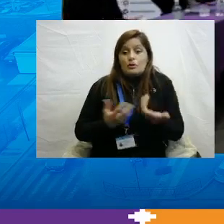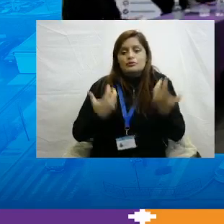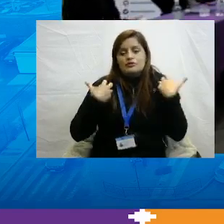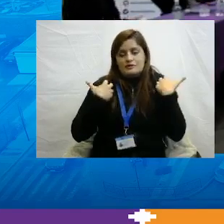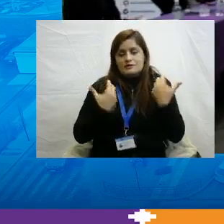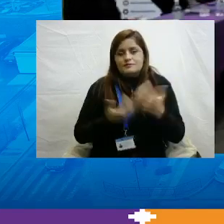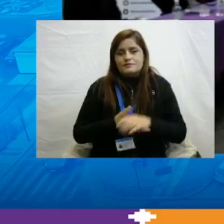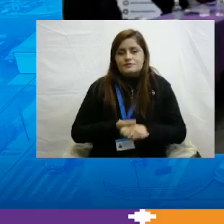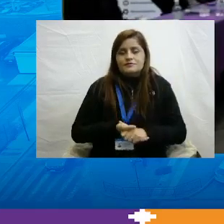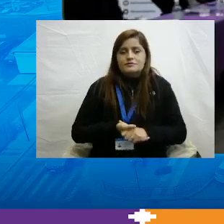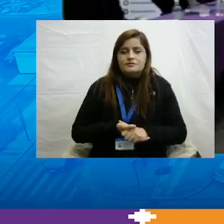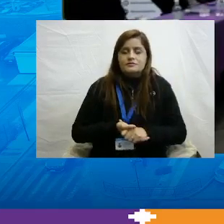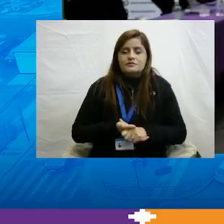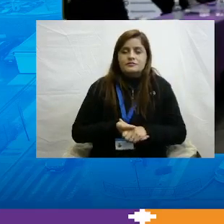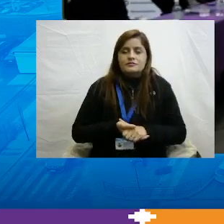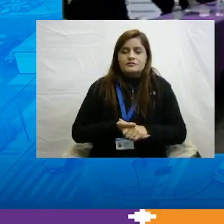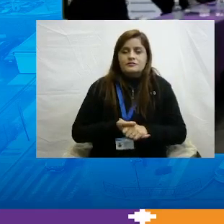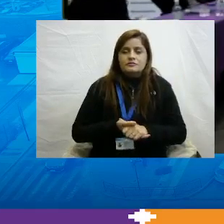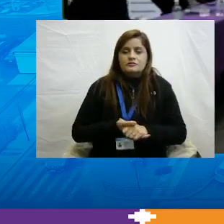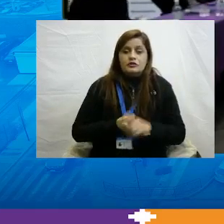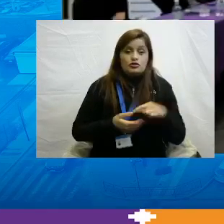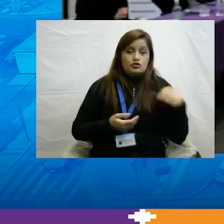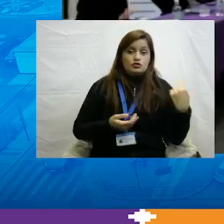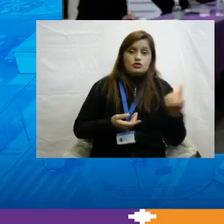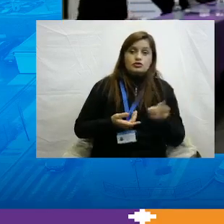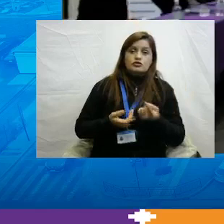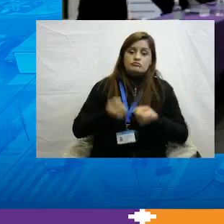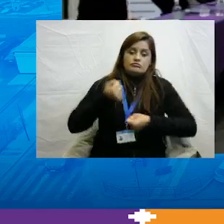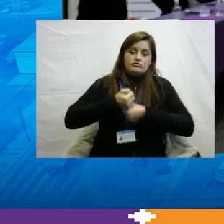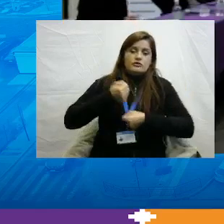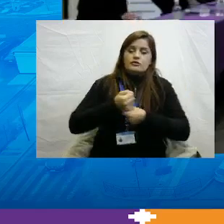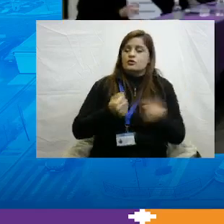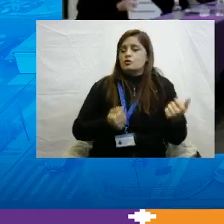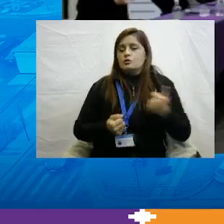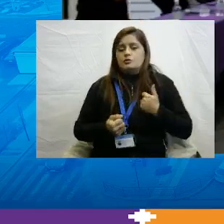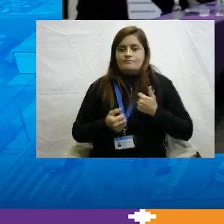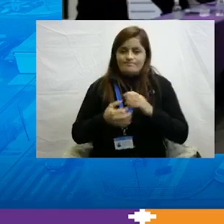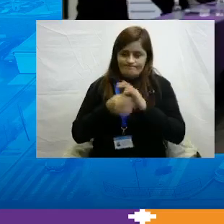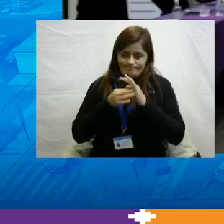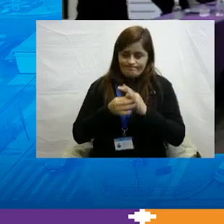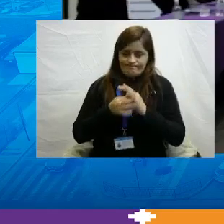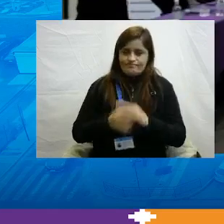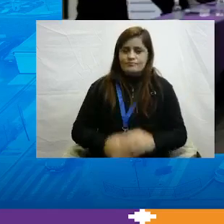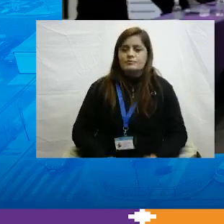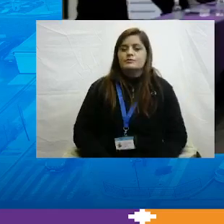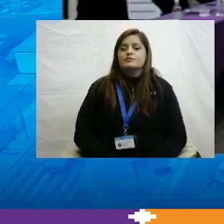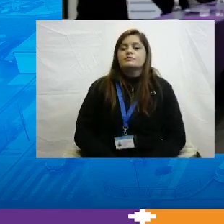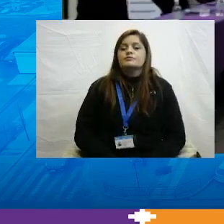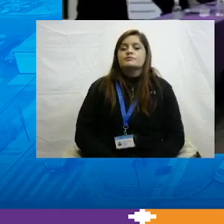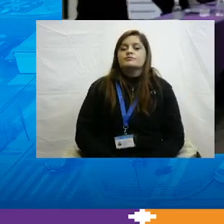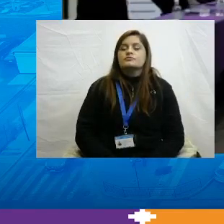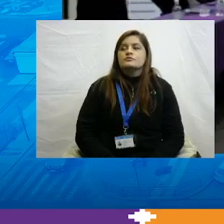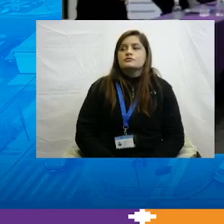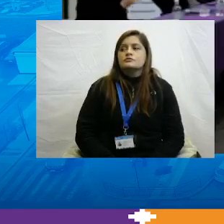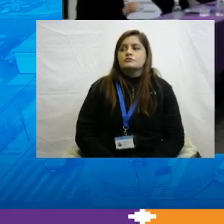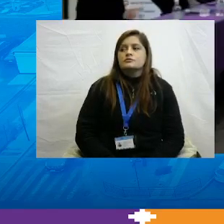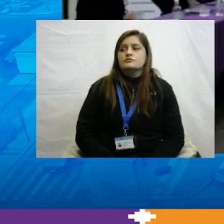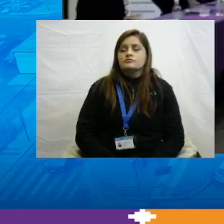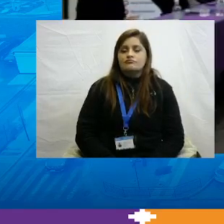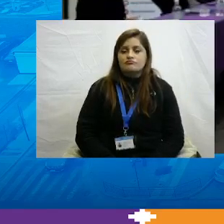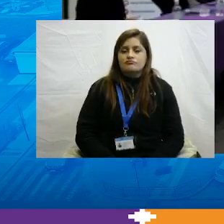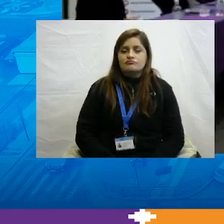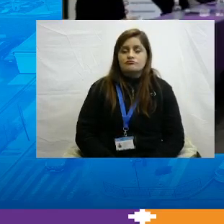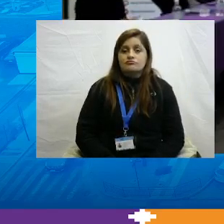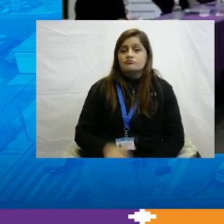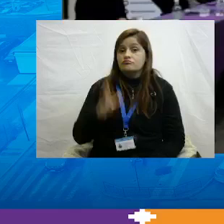que no es ningún favor, sino que es nuestro trabajo. Muchas gracias. Gracias. ¿No